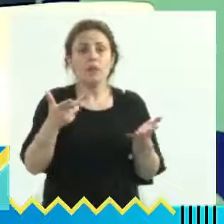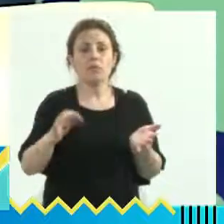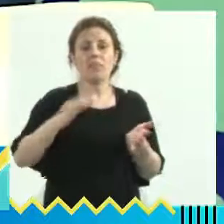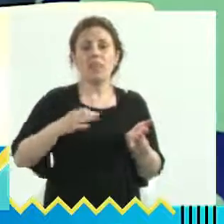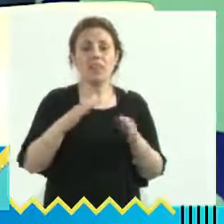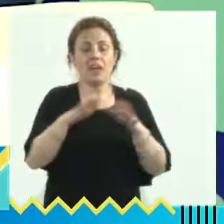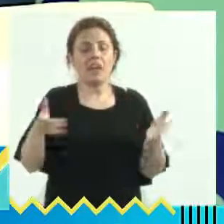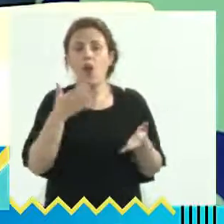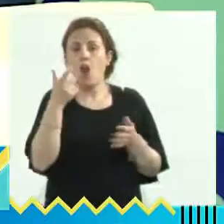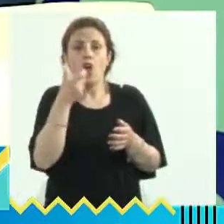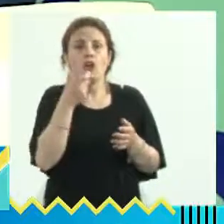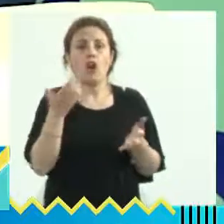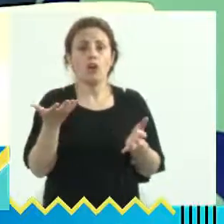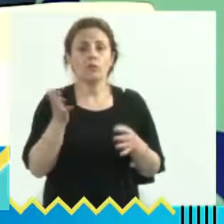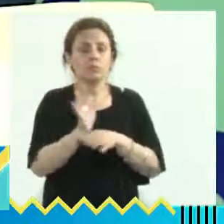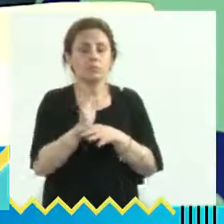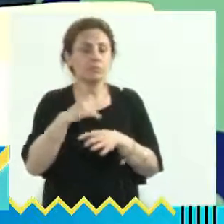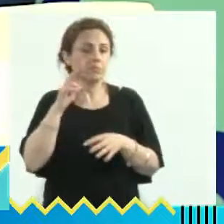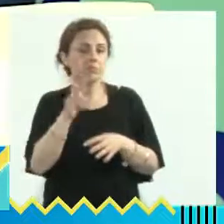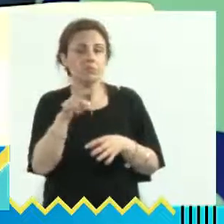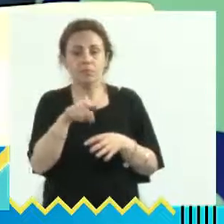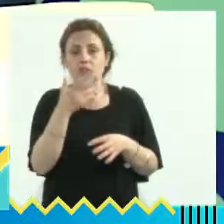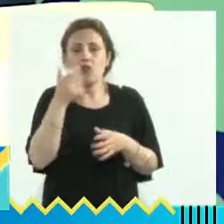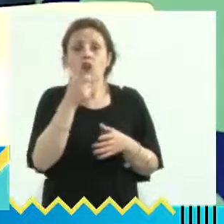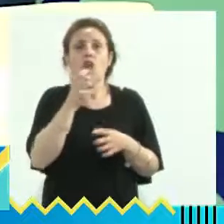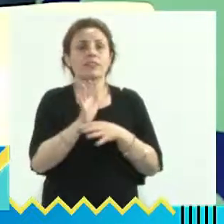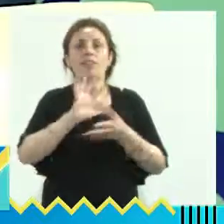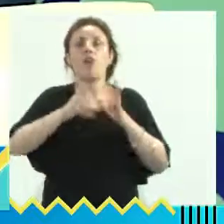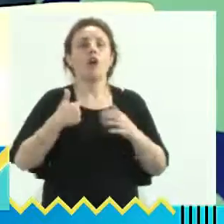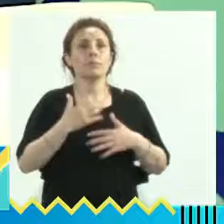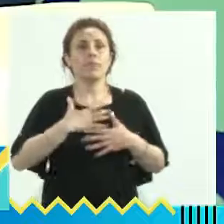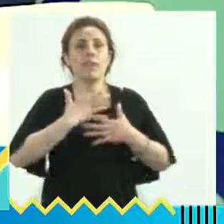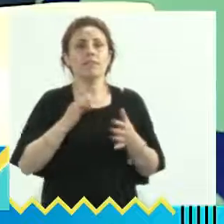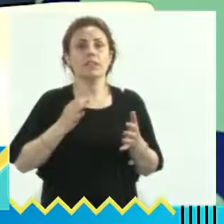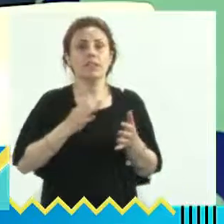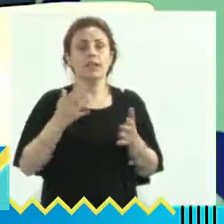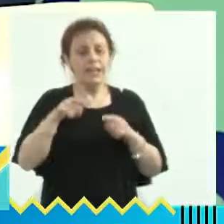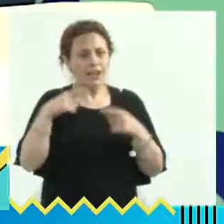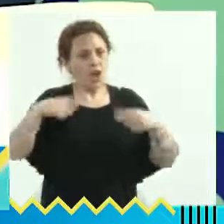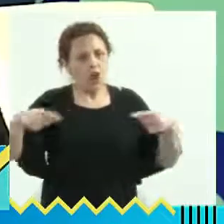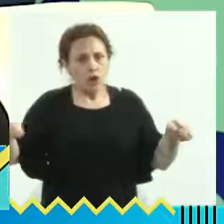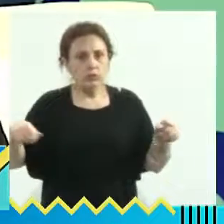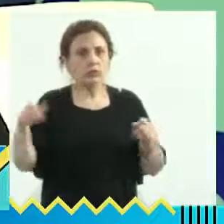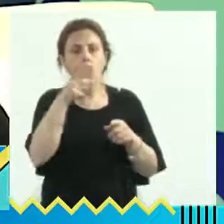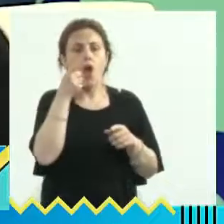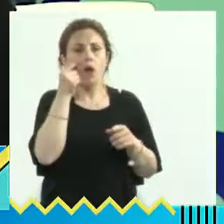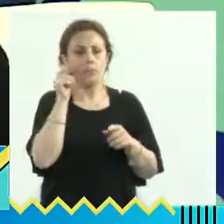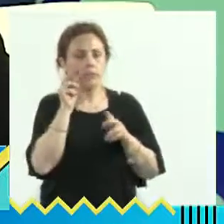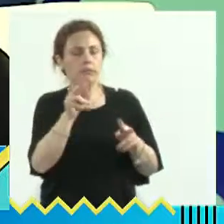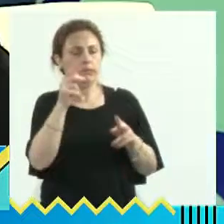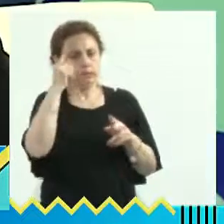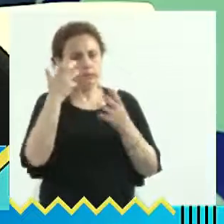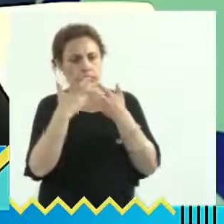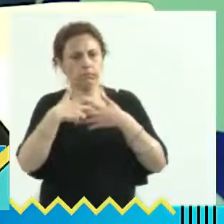tenemos una expresión de eso en ese tono. Entonces, digo, todas estas cosas que el hombre empieza a